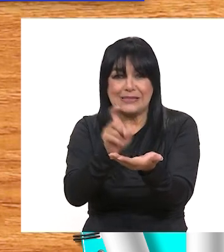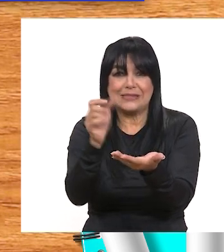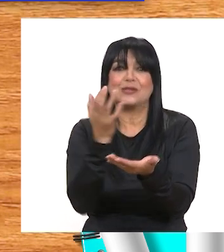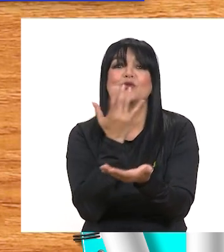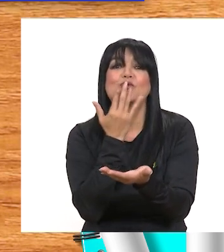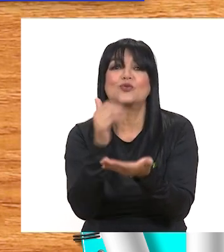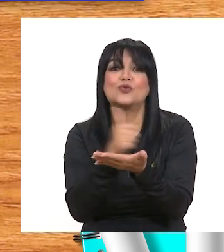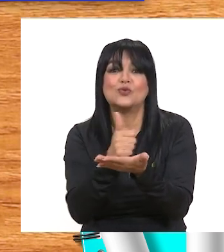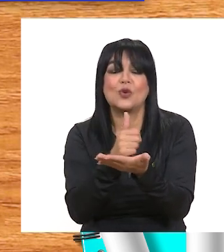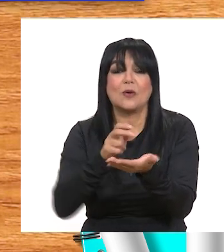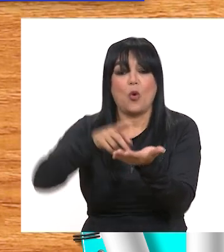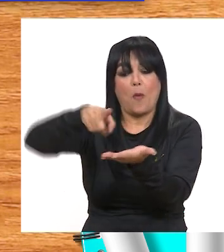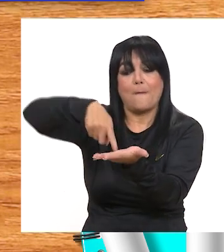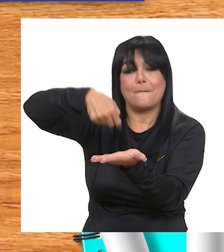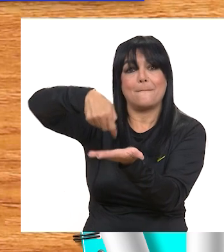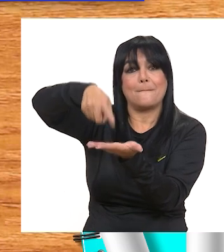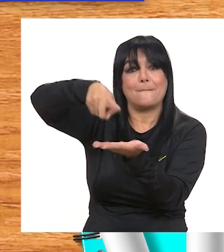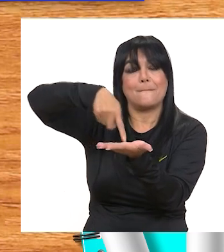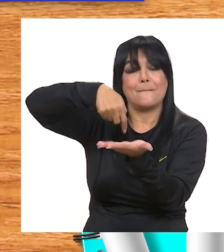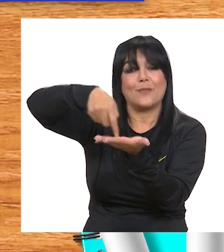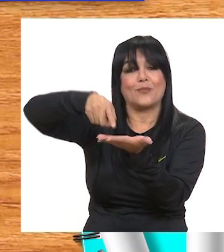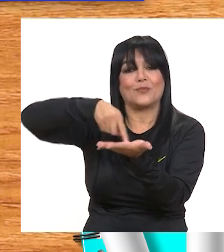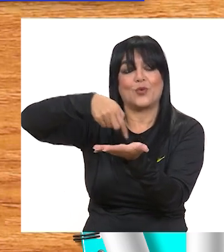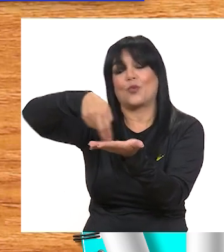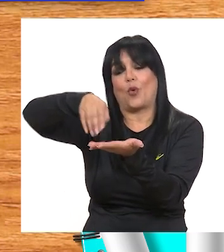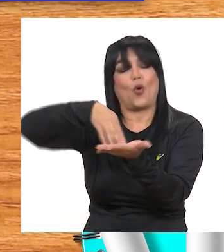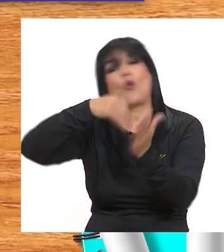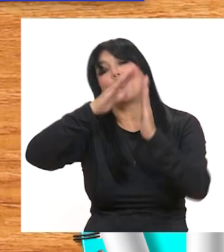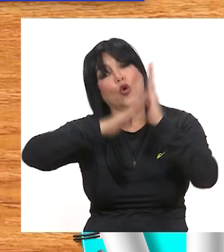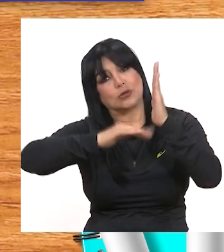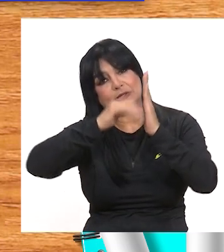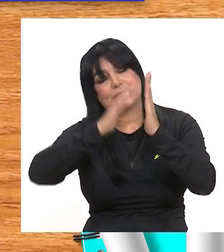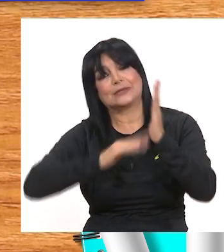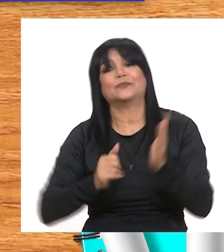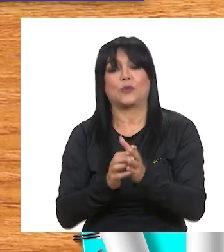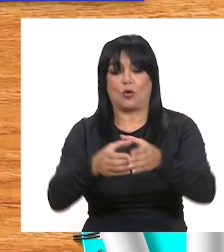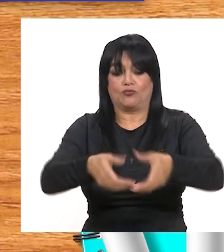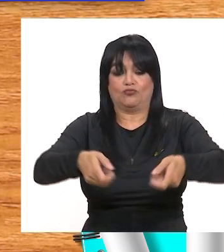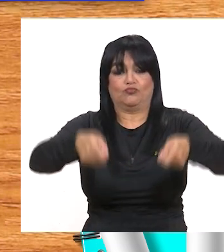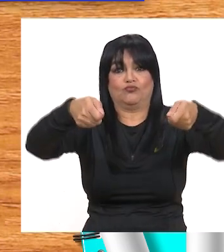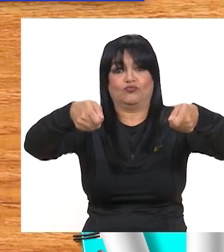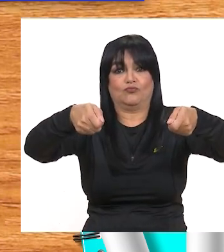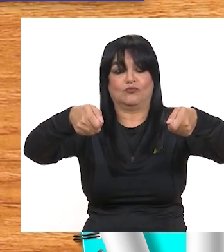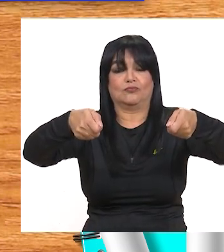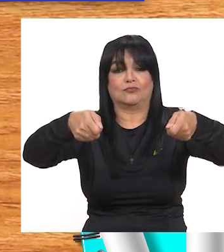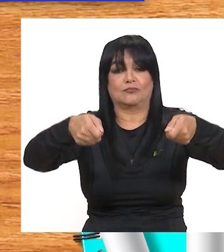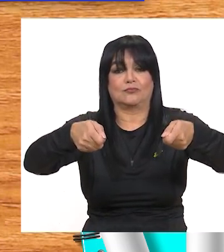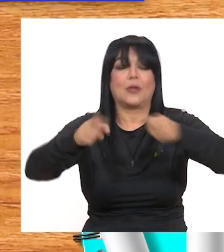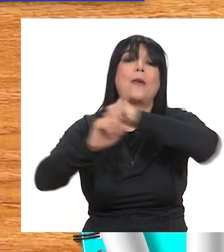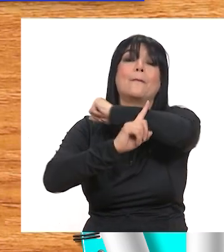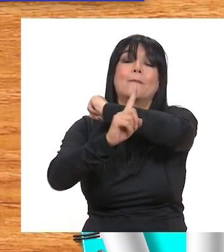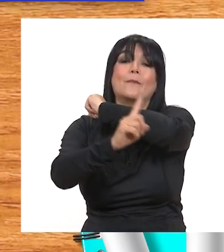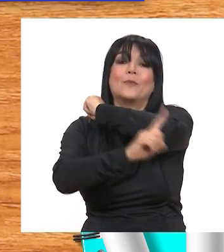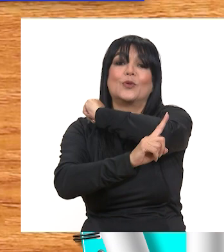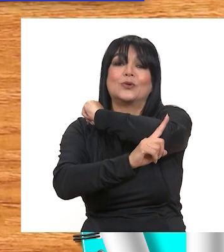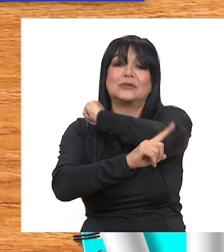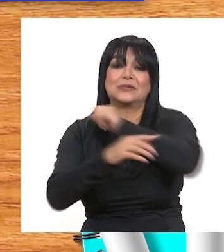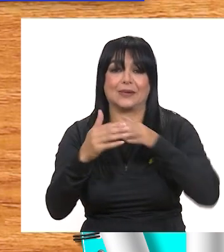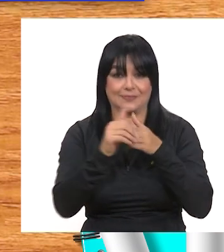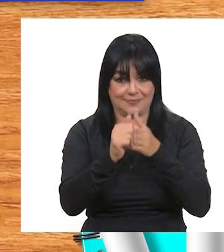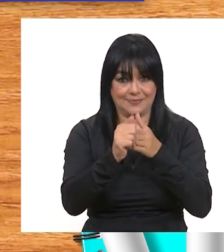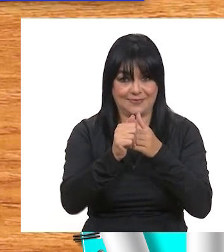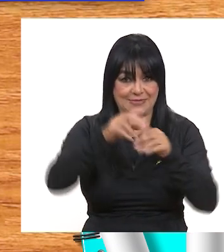azul, un pincel o una brocha, recipiente, una bolsa